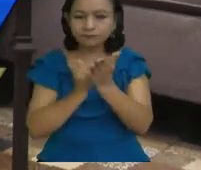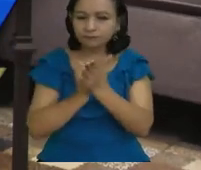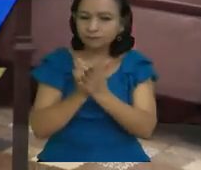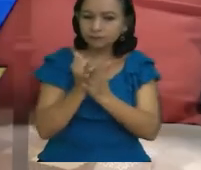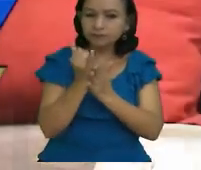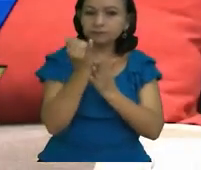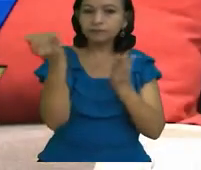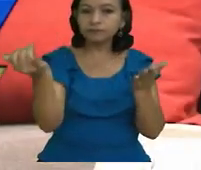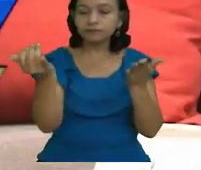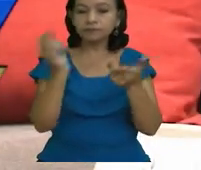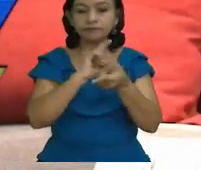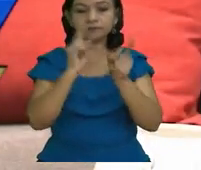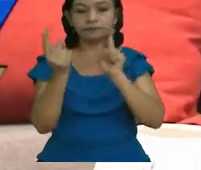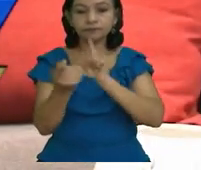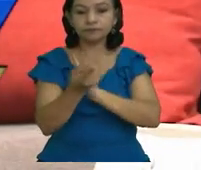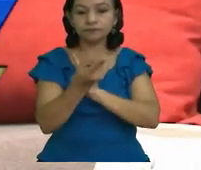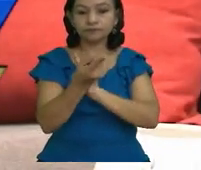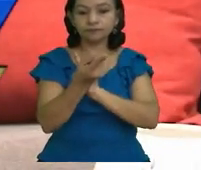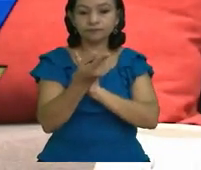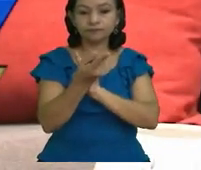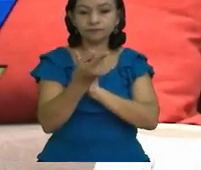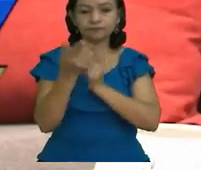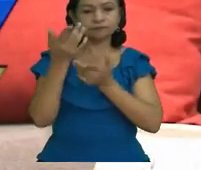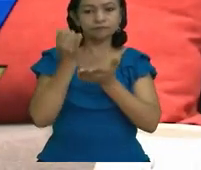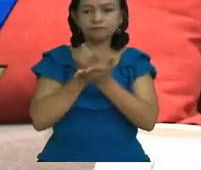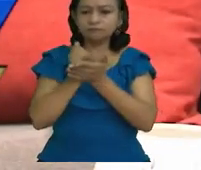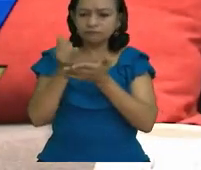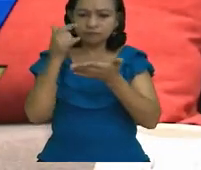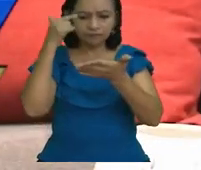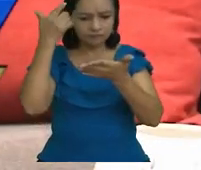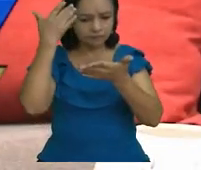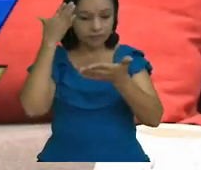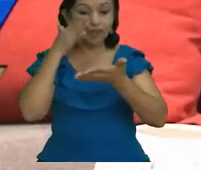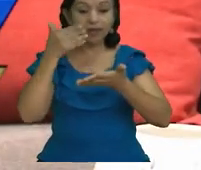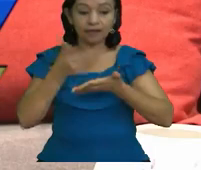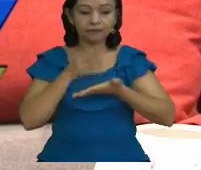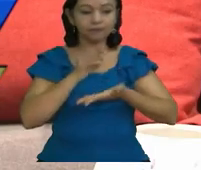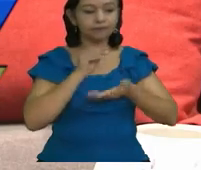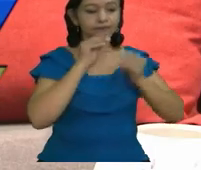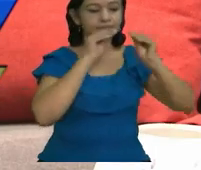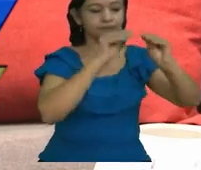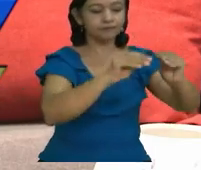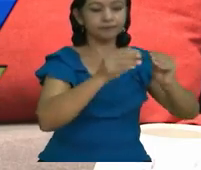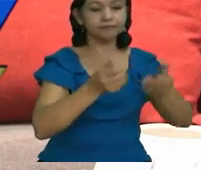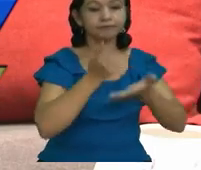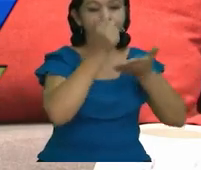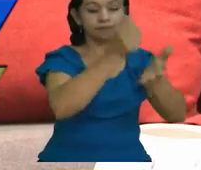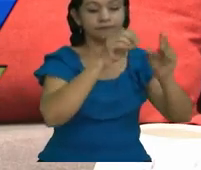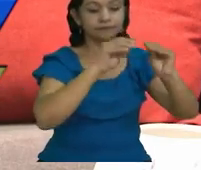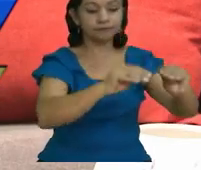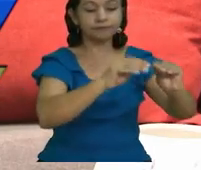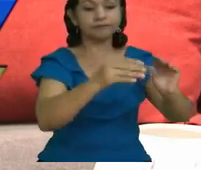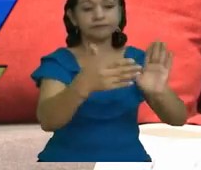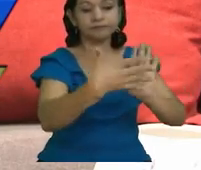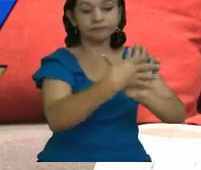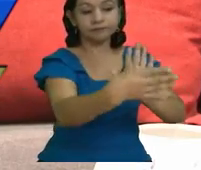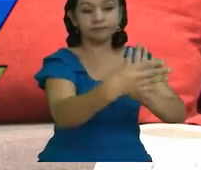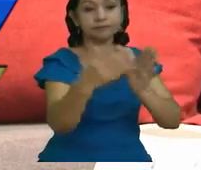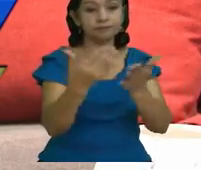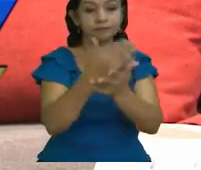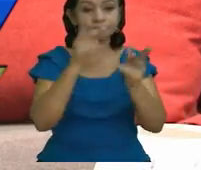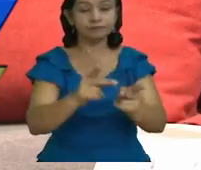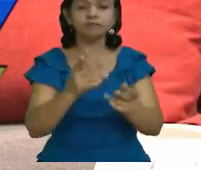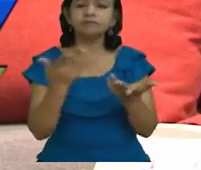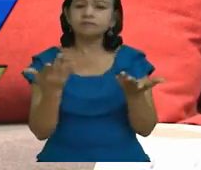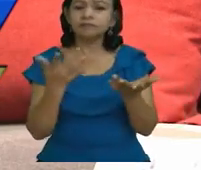de investigar y transferir. Y en esos procesos de investigación están, retomando la pregunta anterior, está basado justamente en las